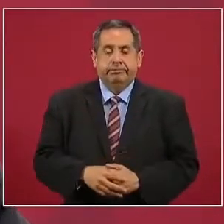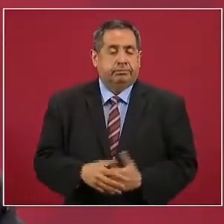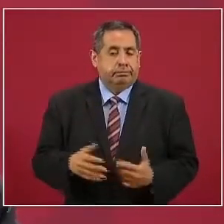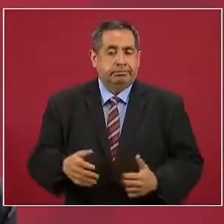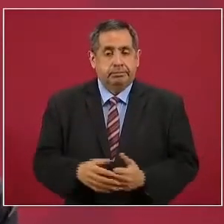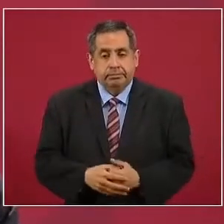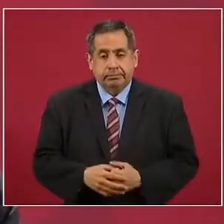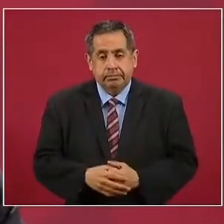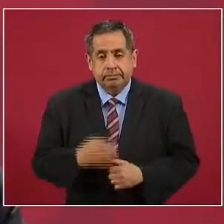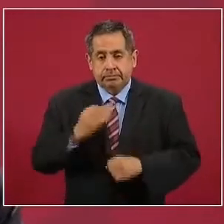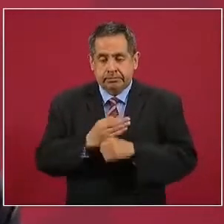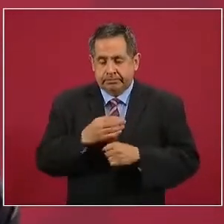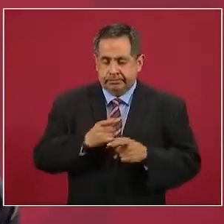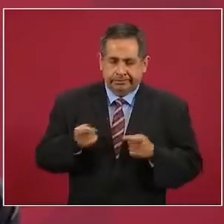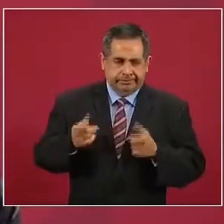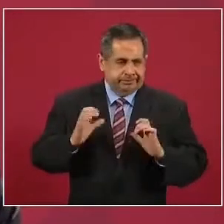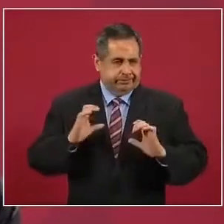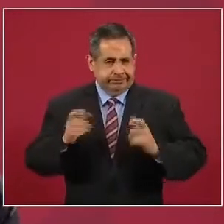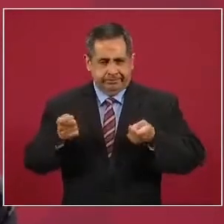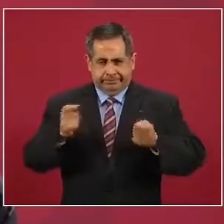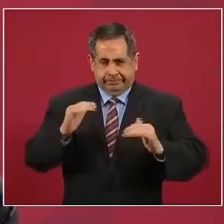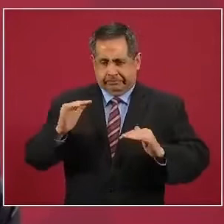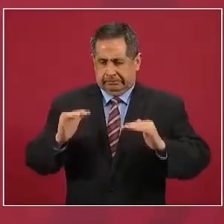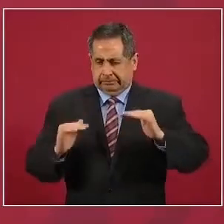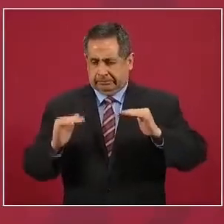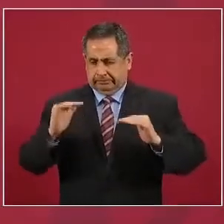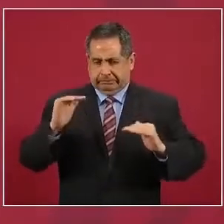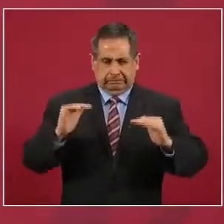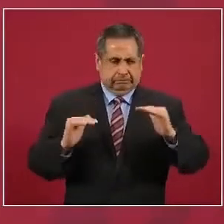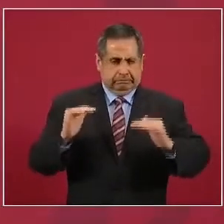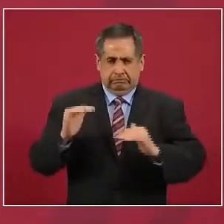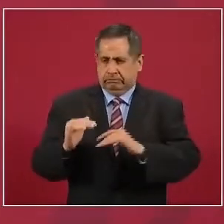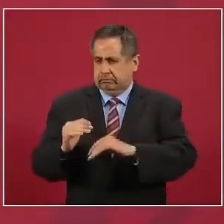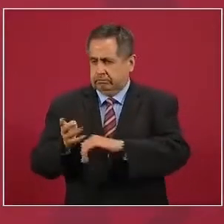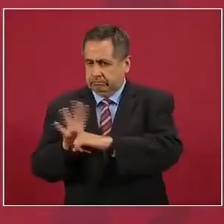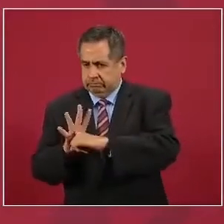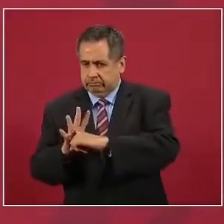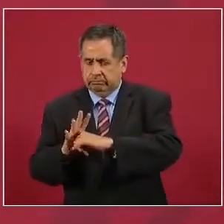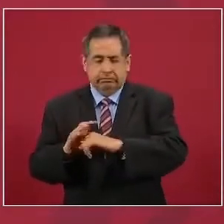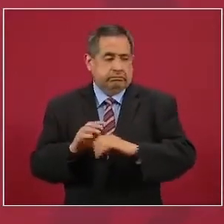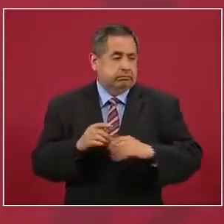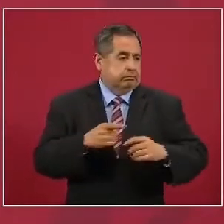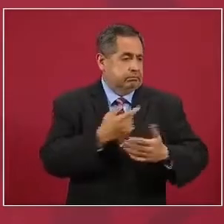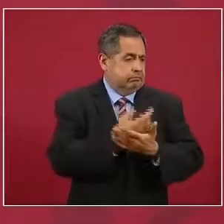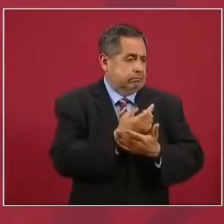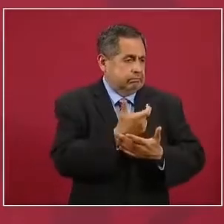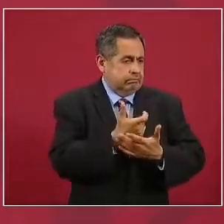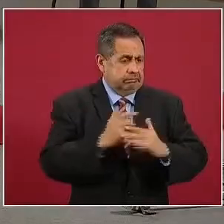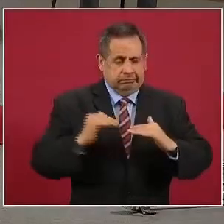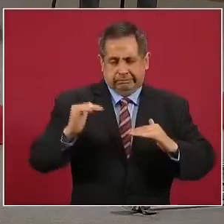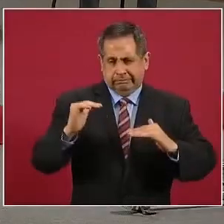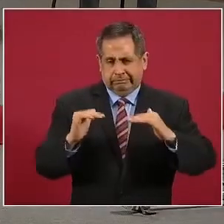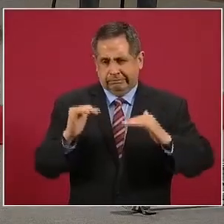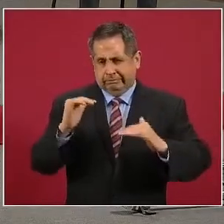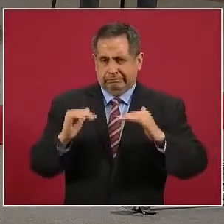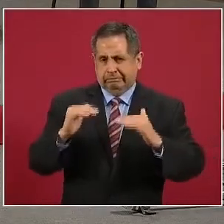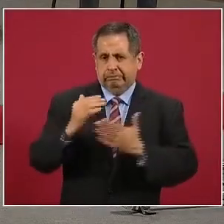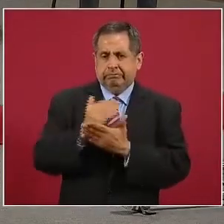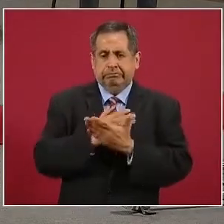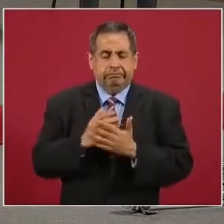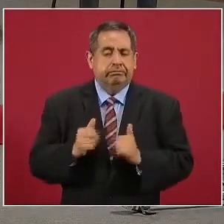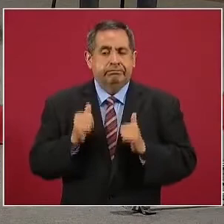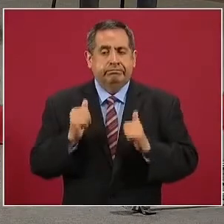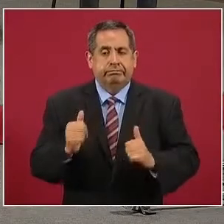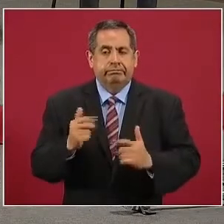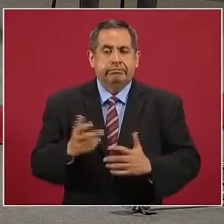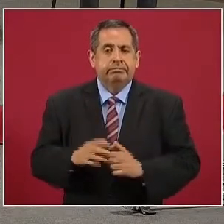aquí se supo, repito, equilibrar la crisis sanitaria con la crisis